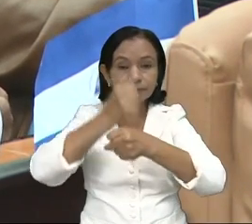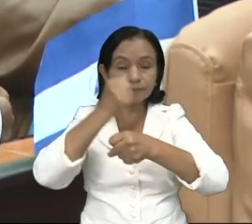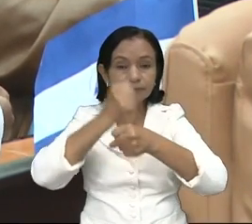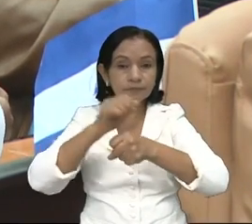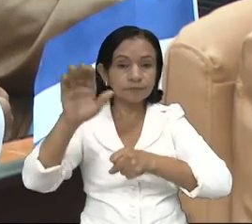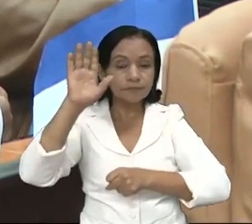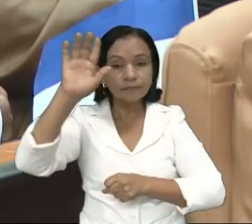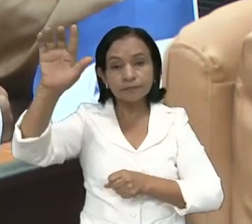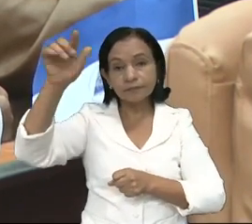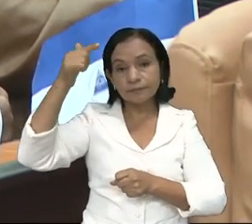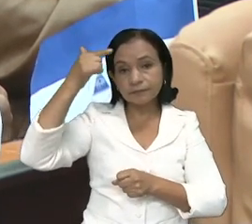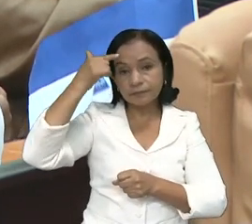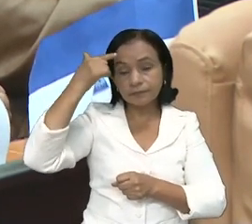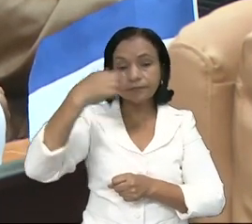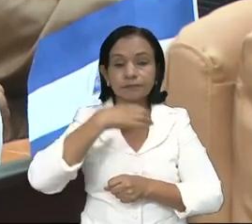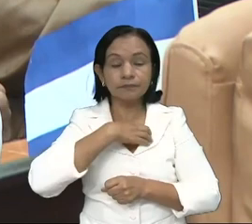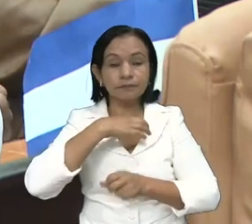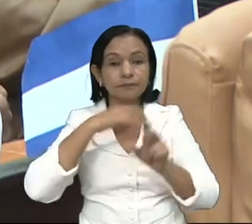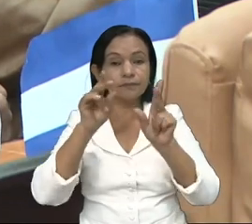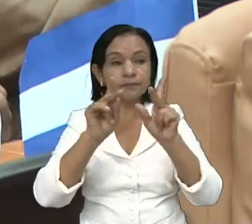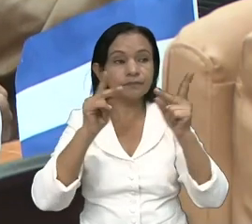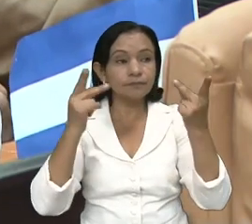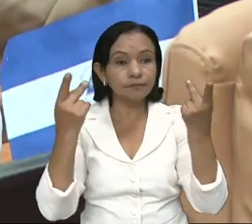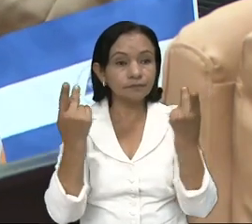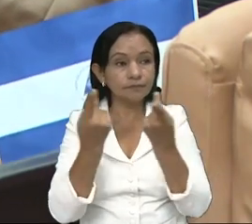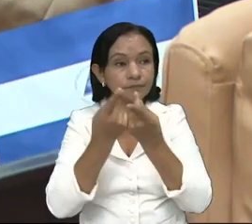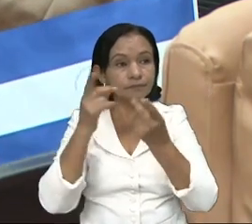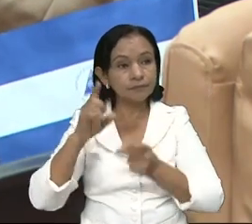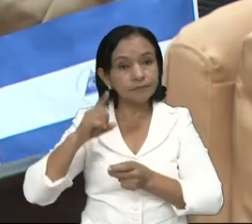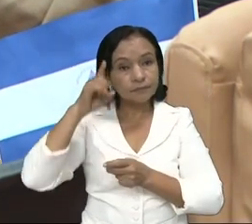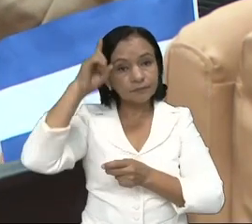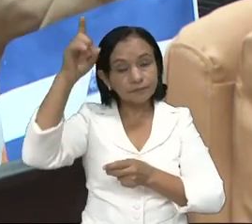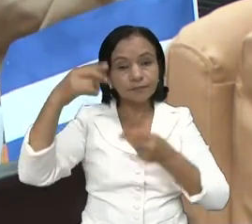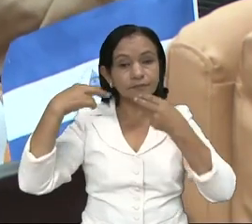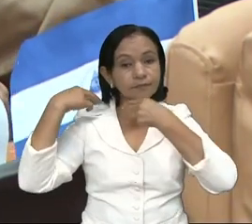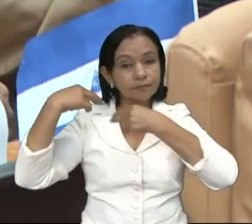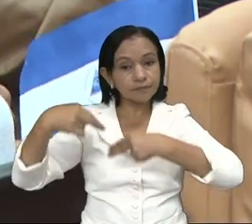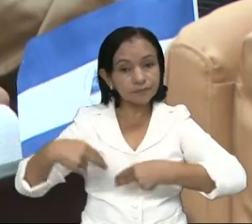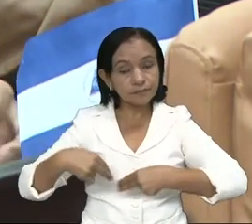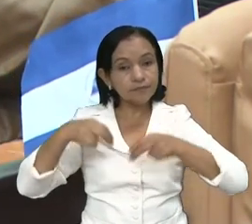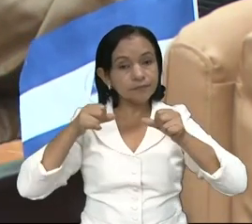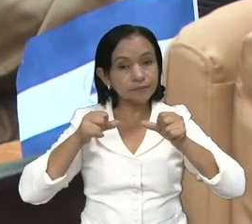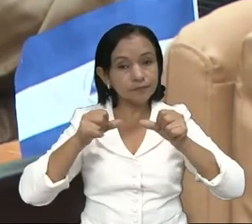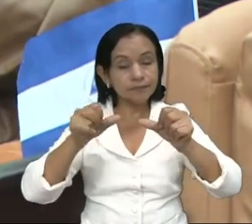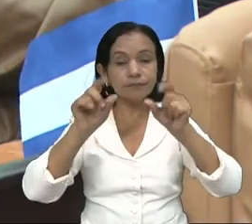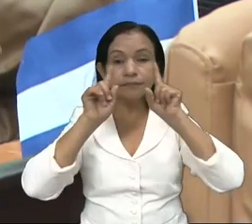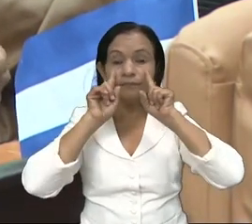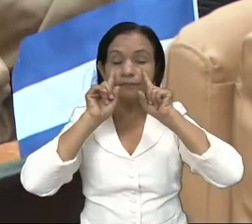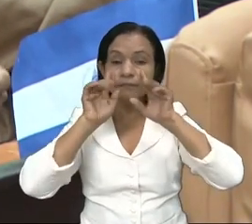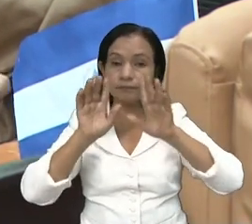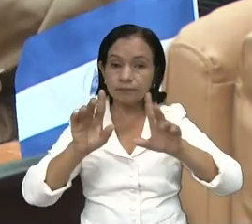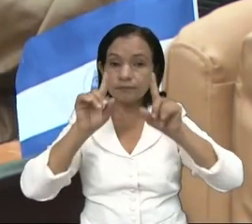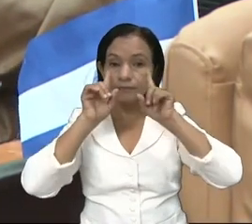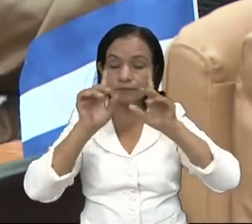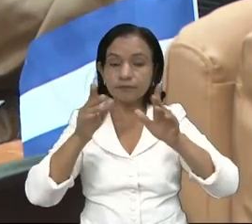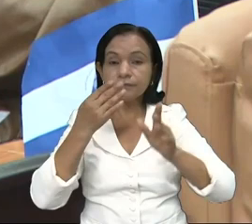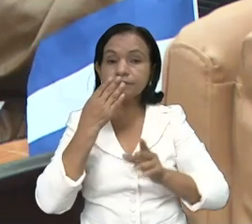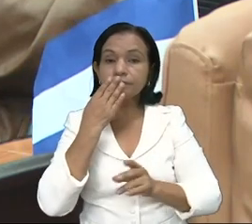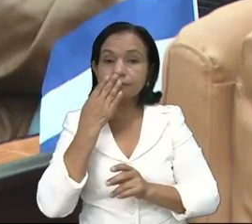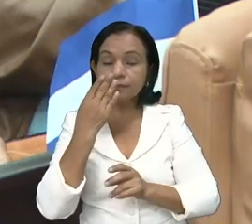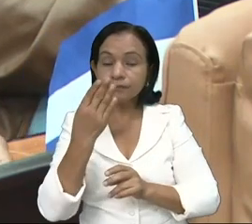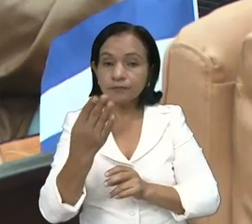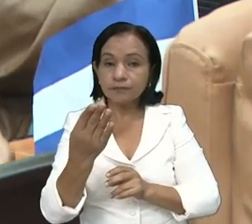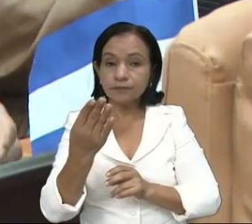compromisos de gobierno para nuestro pueblo, para el desarrollo humano sostenible, preservando el bien